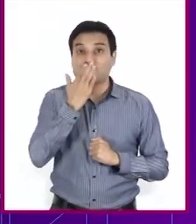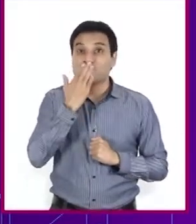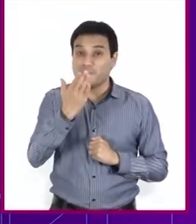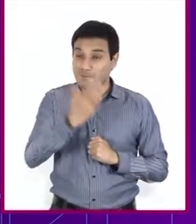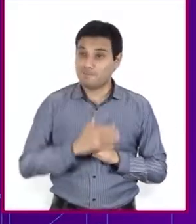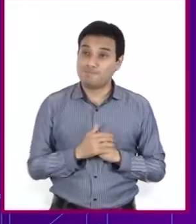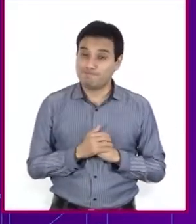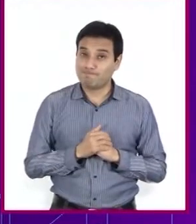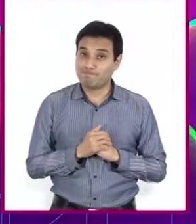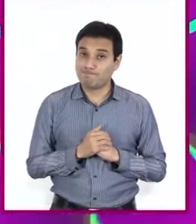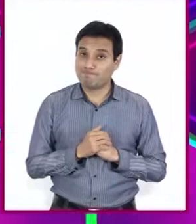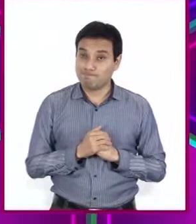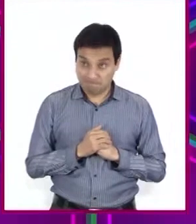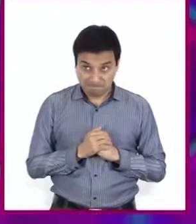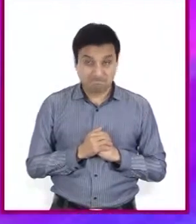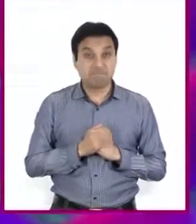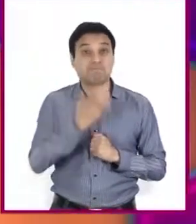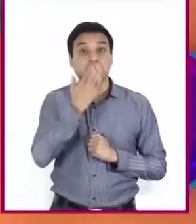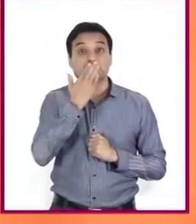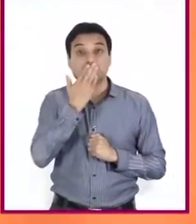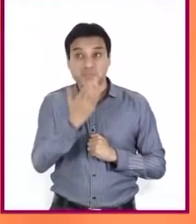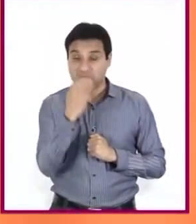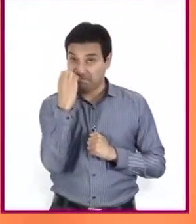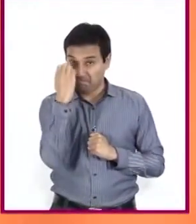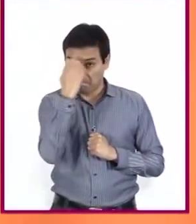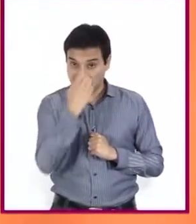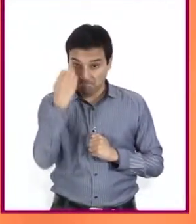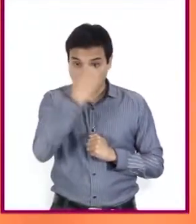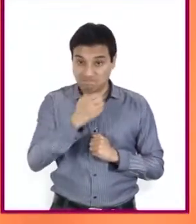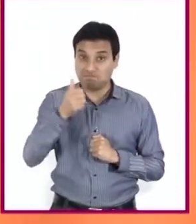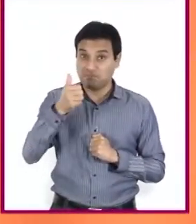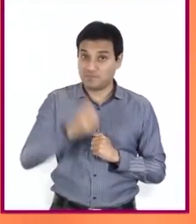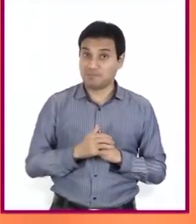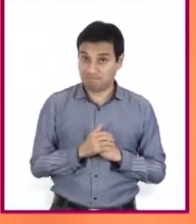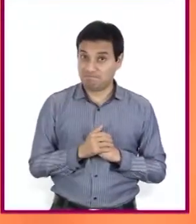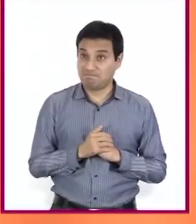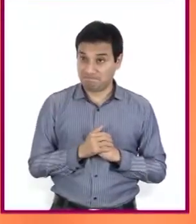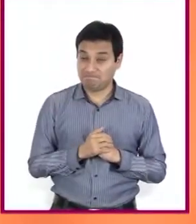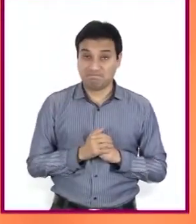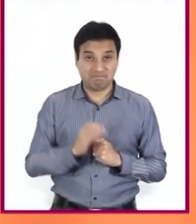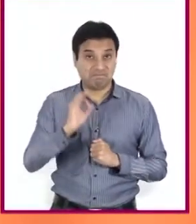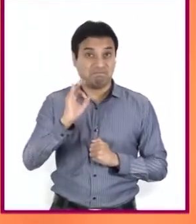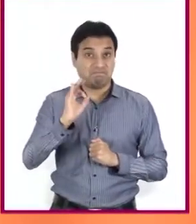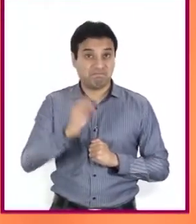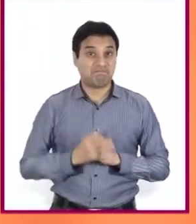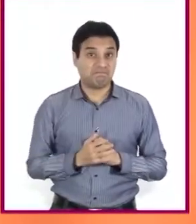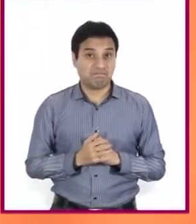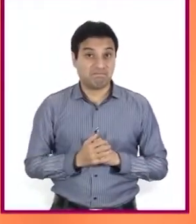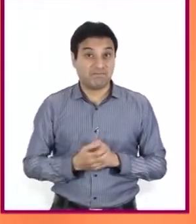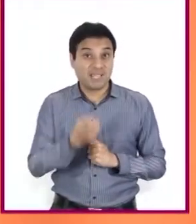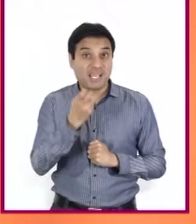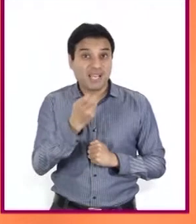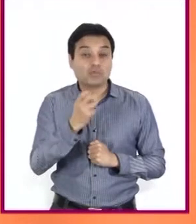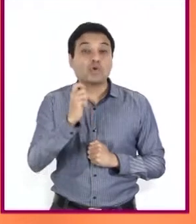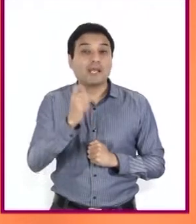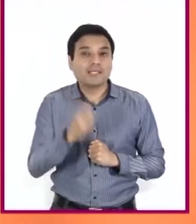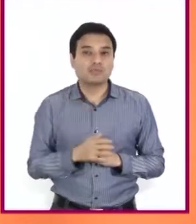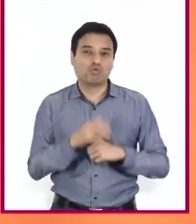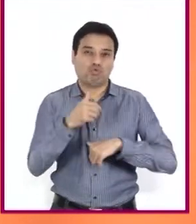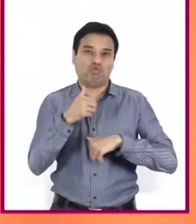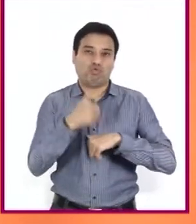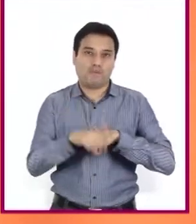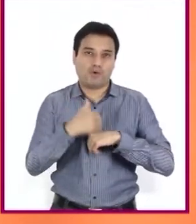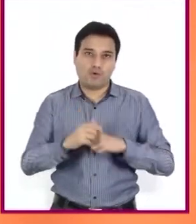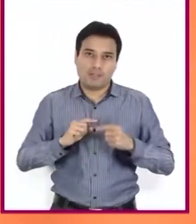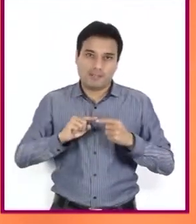Leslie. Realizaste un buen análisis para obtener la expresión algebraica que representa la sucesión de figuras de